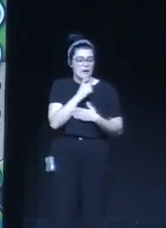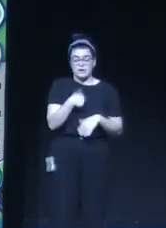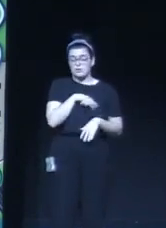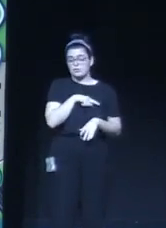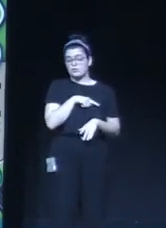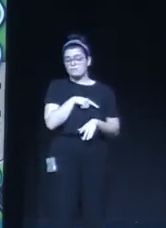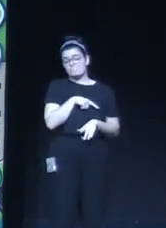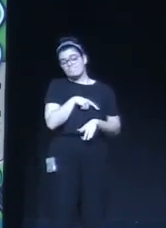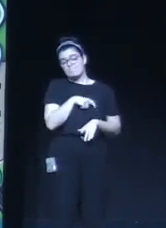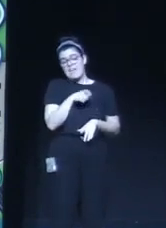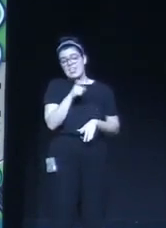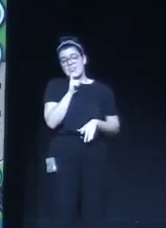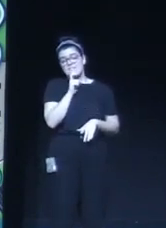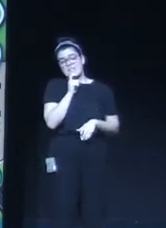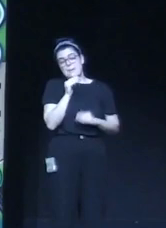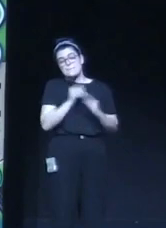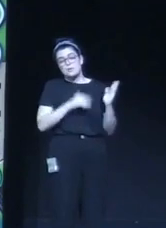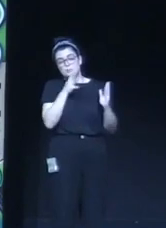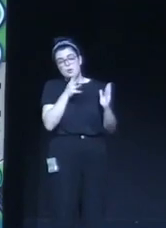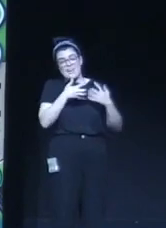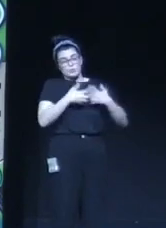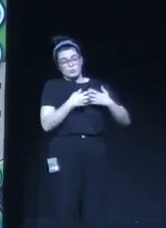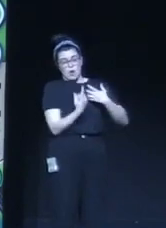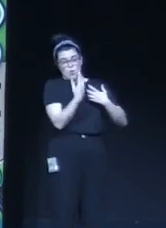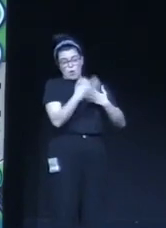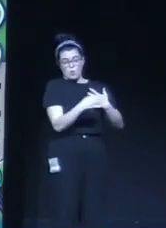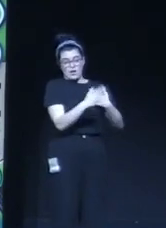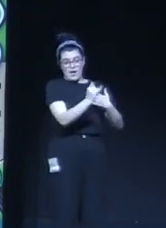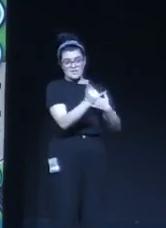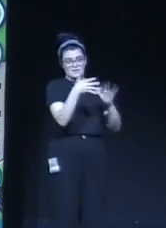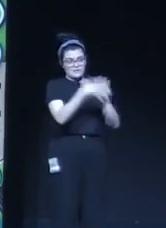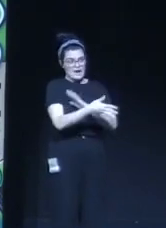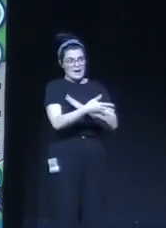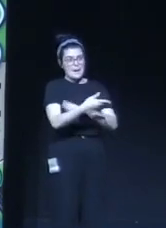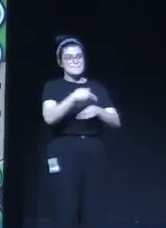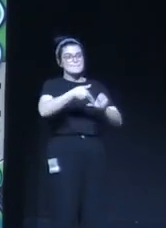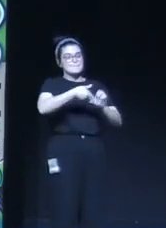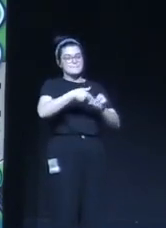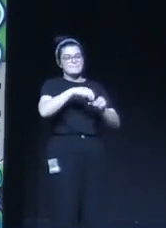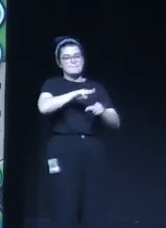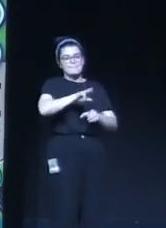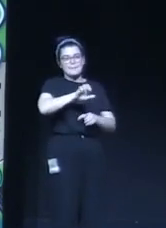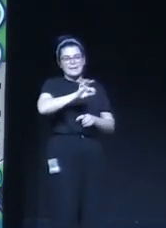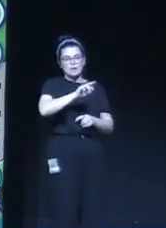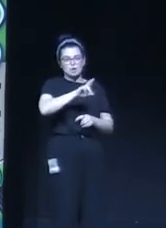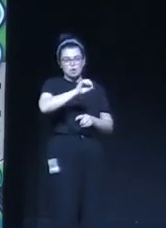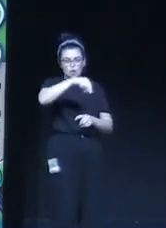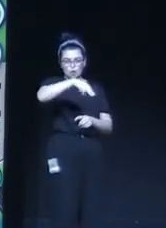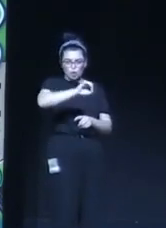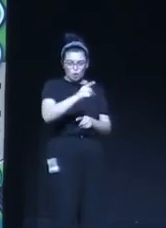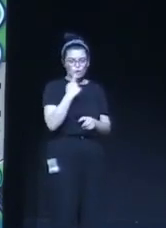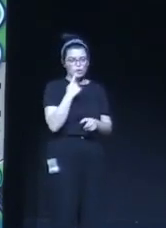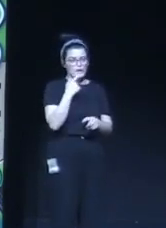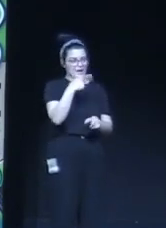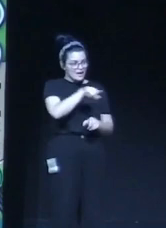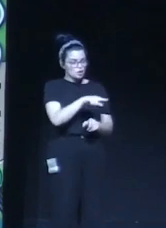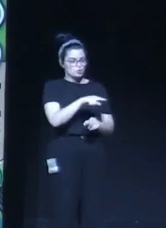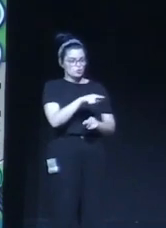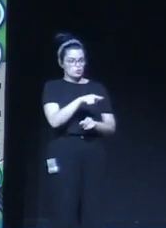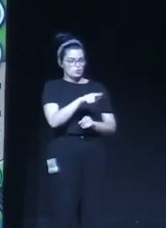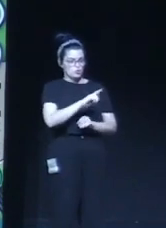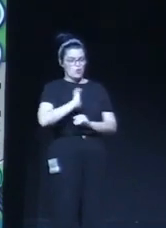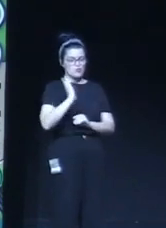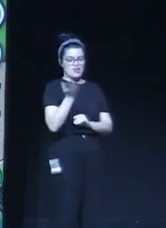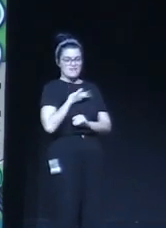industria. Es decir, que la contaminación de Petronor nos causa estos problemas, eso es muy difícil. Y